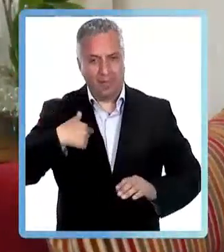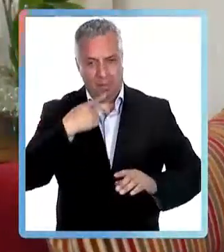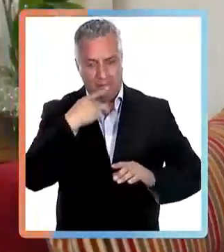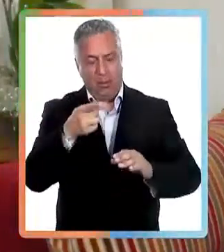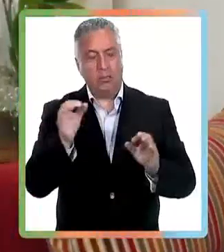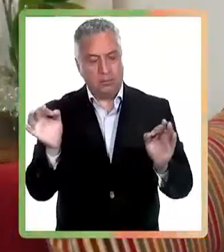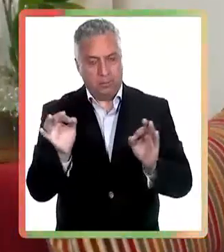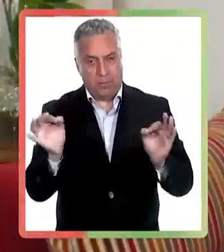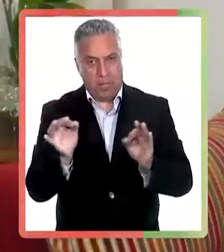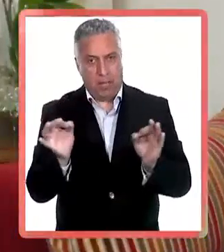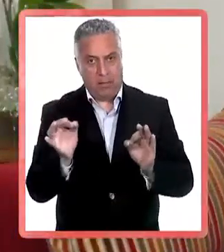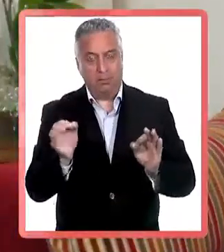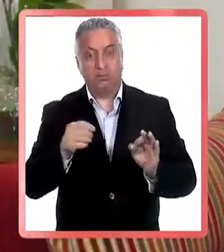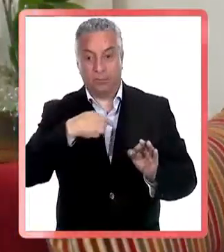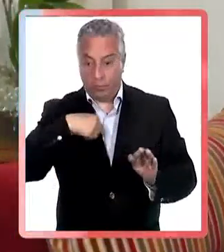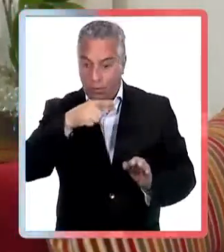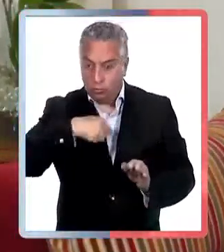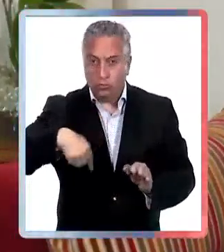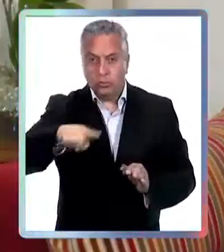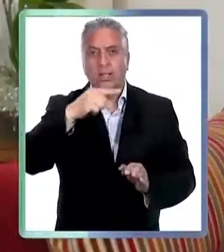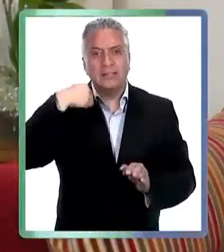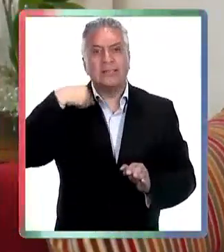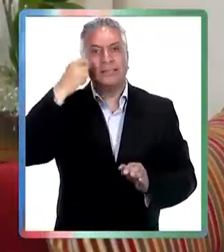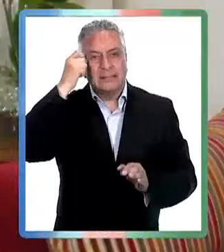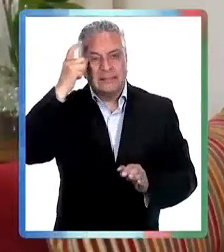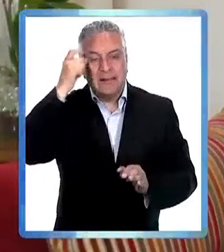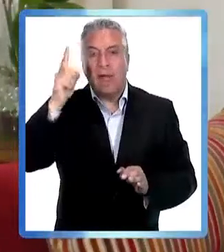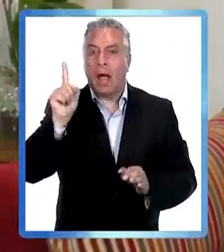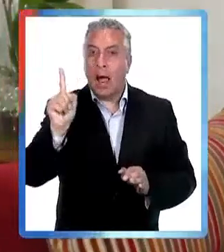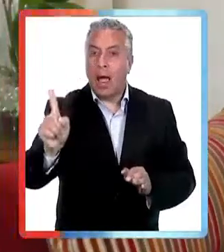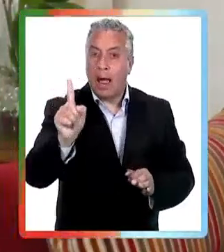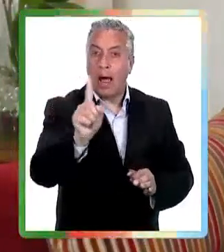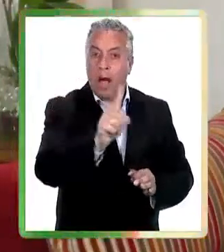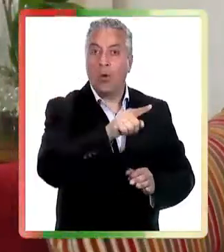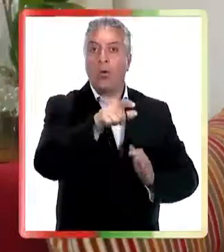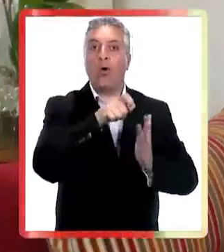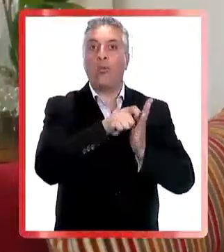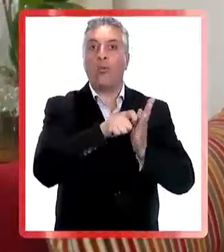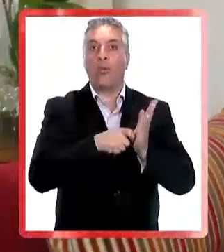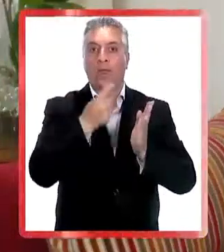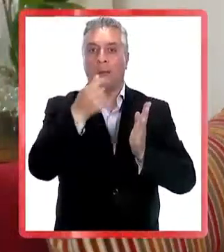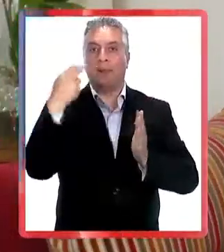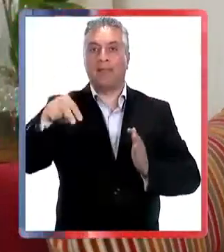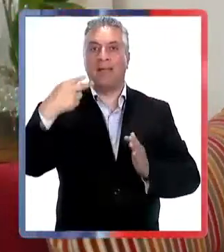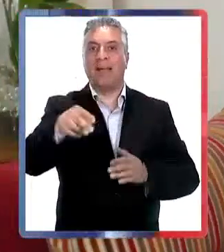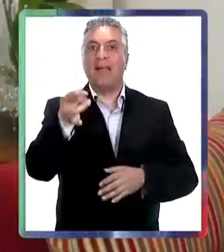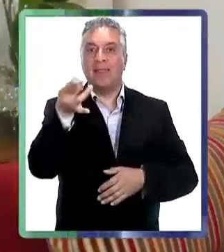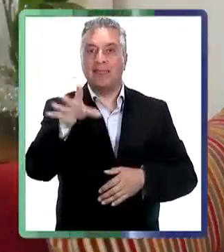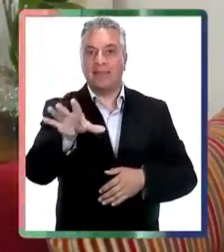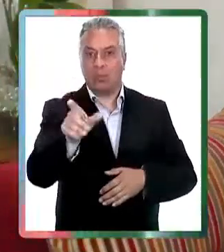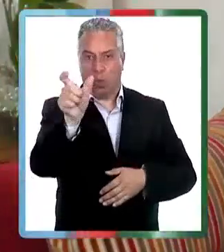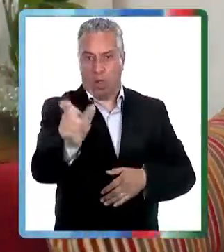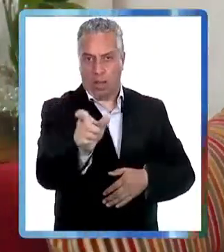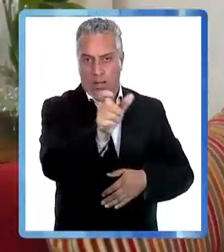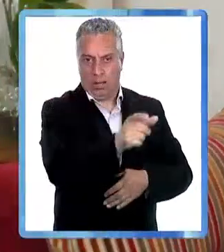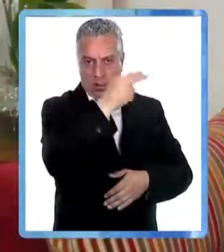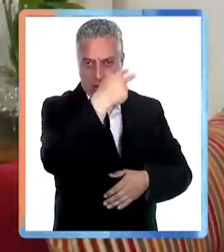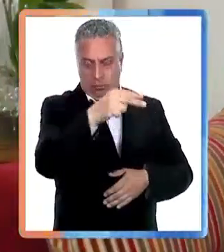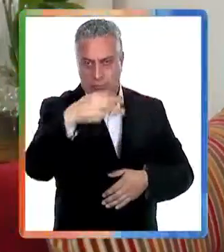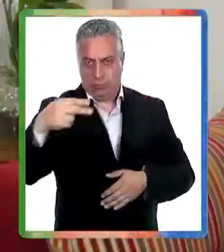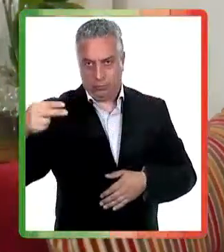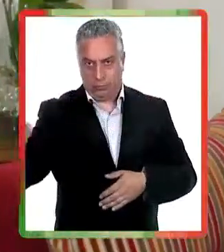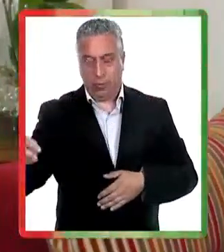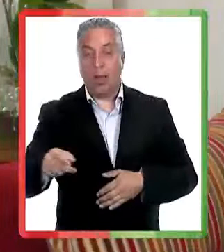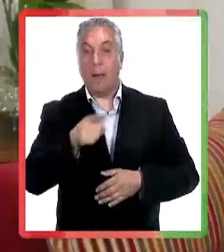explicarlo, nosotros entendemos que cada uno de nosotros tiene su cuenta de capitalización individual.